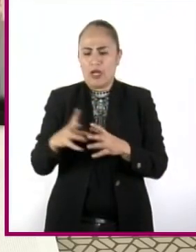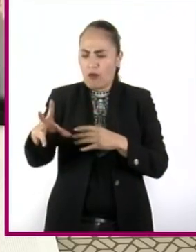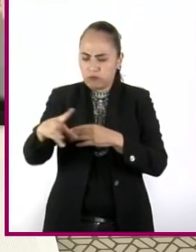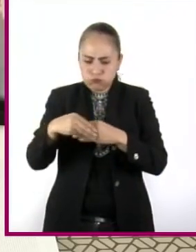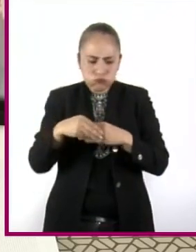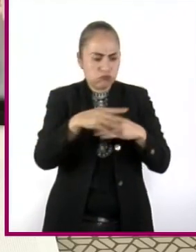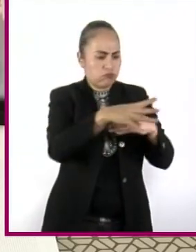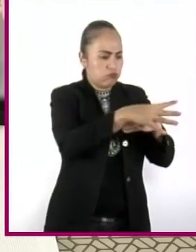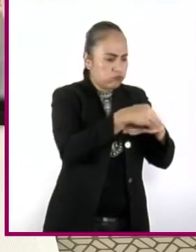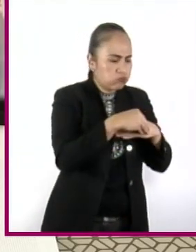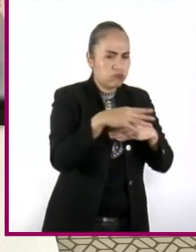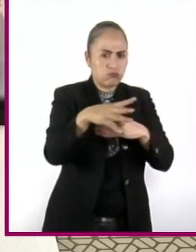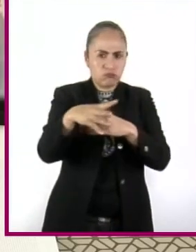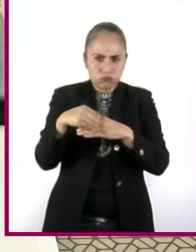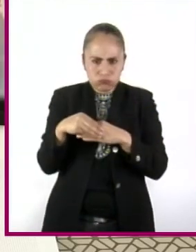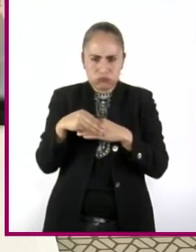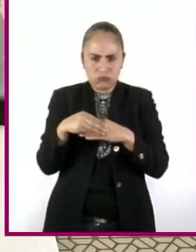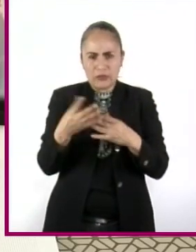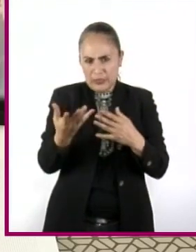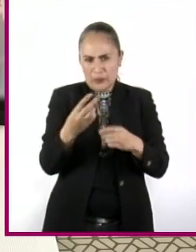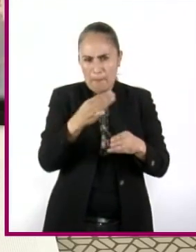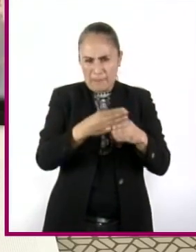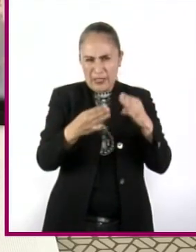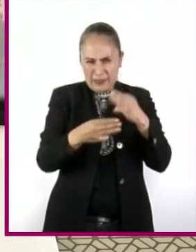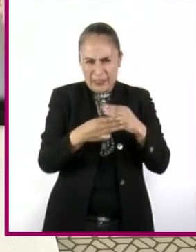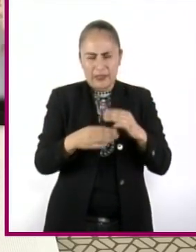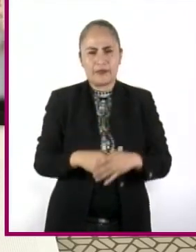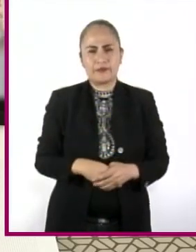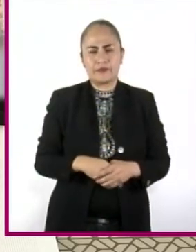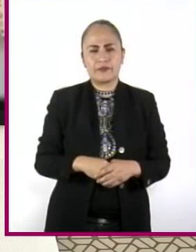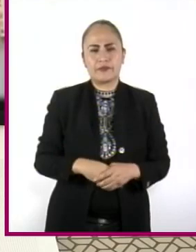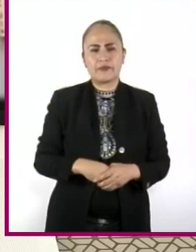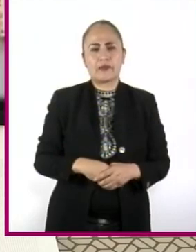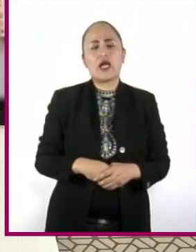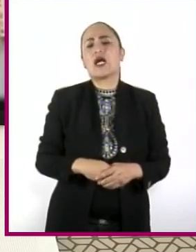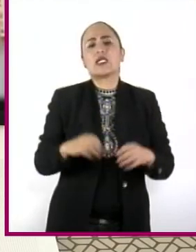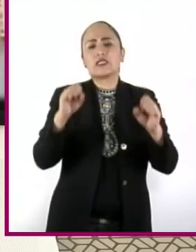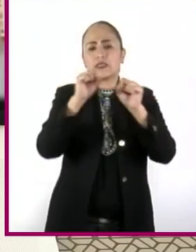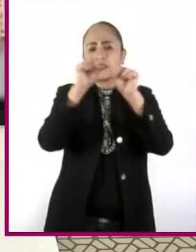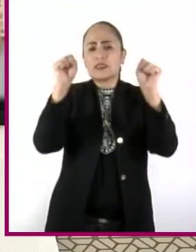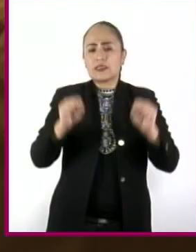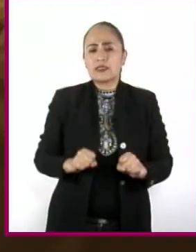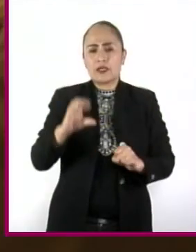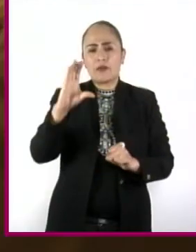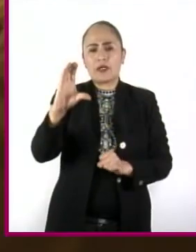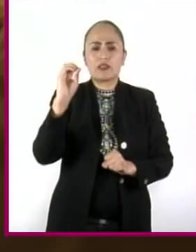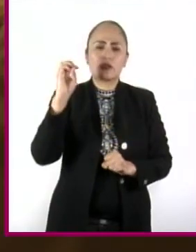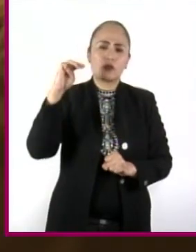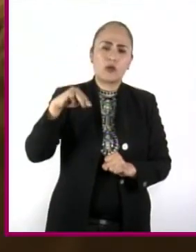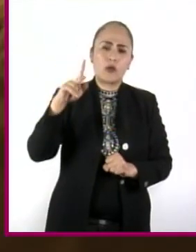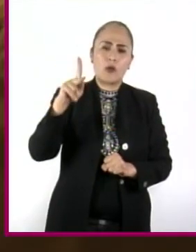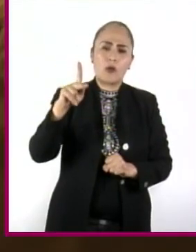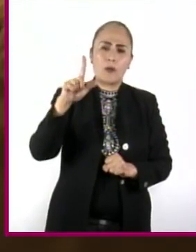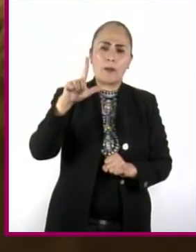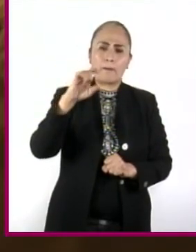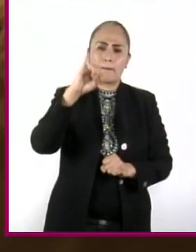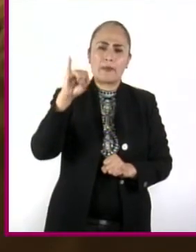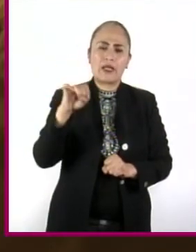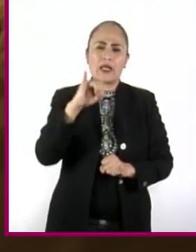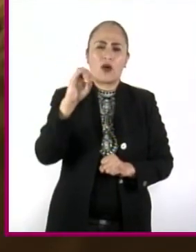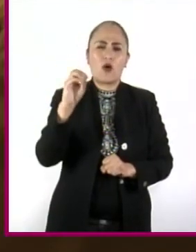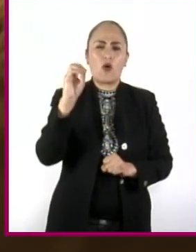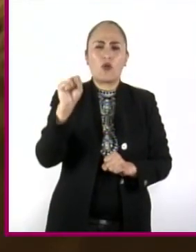materia. Y en realidad los sistemas complejos o las ciencias de la complejidad se refieren en cambio a cómo